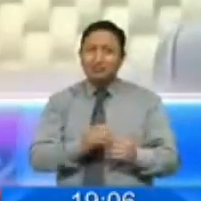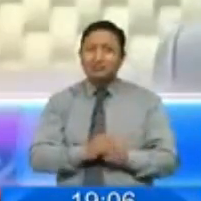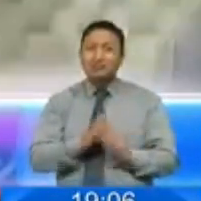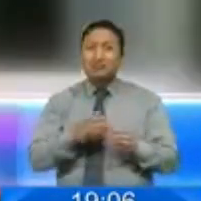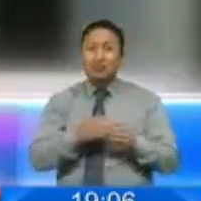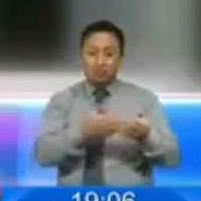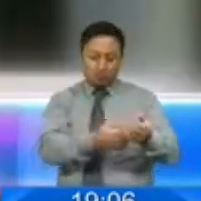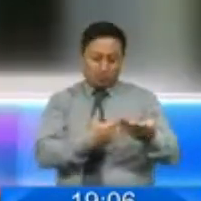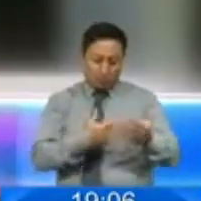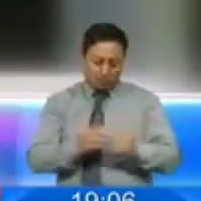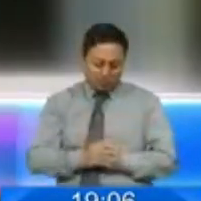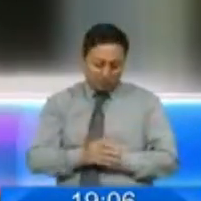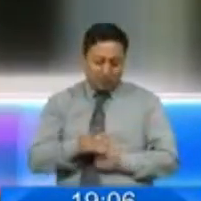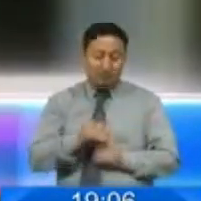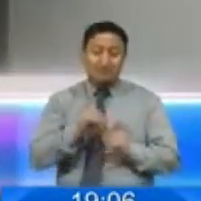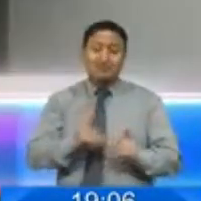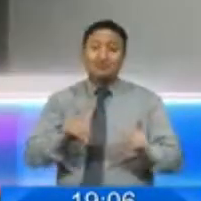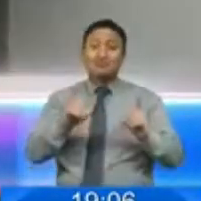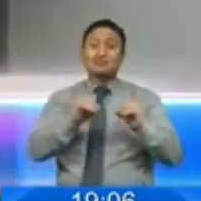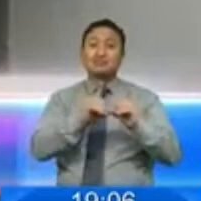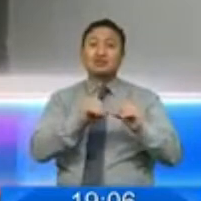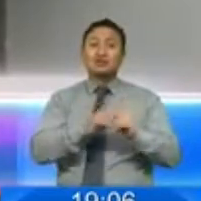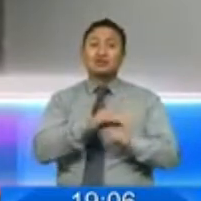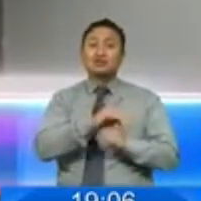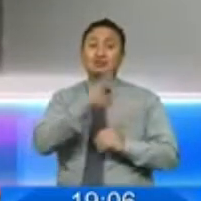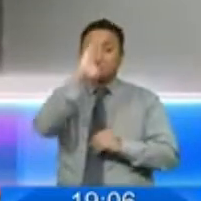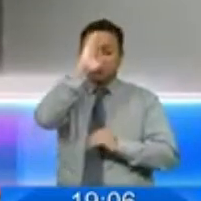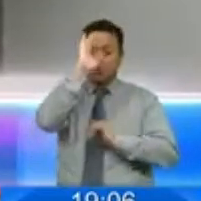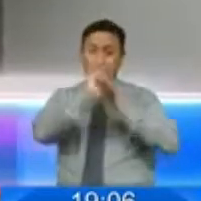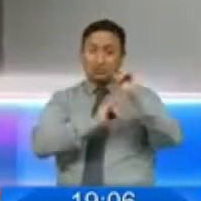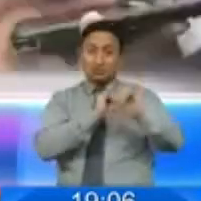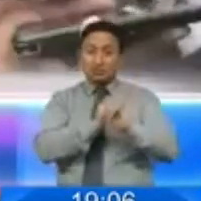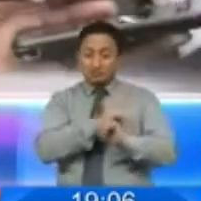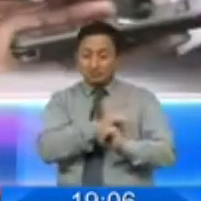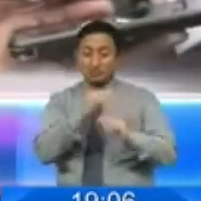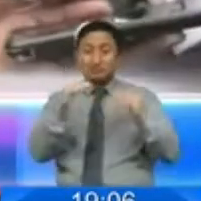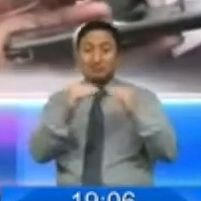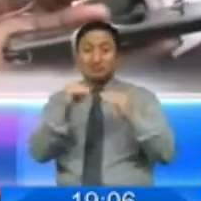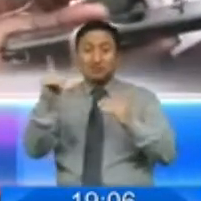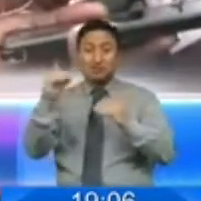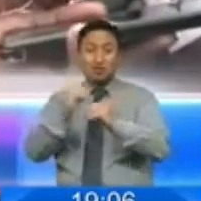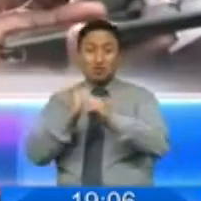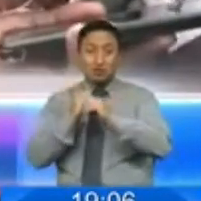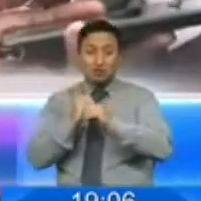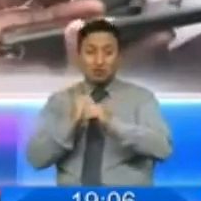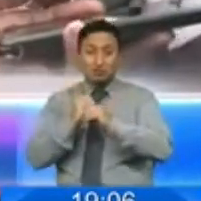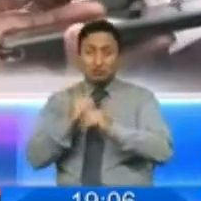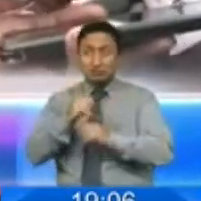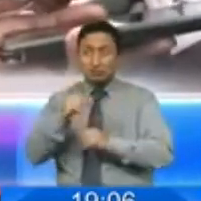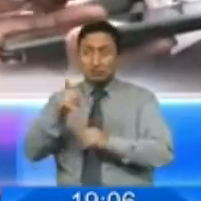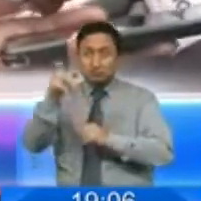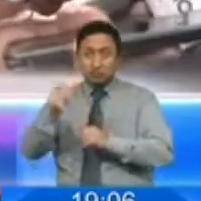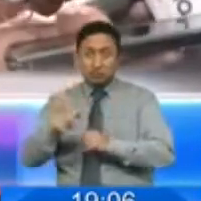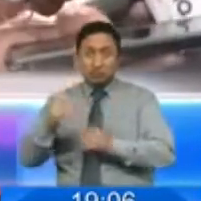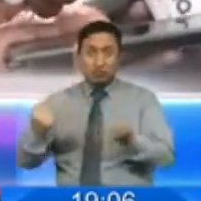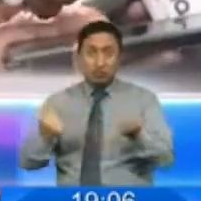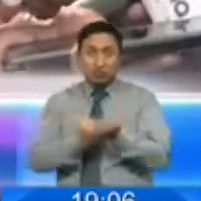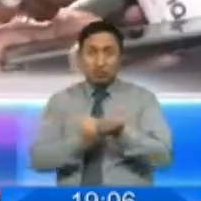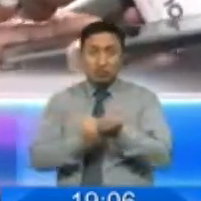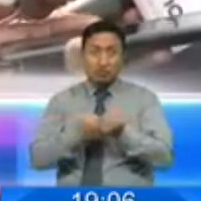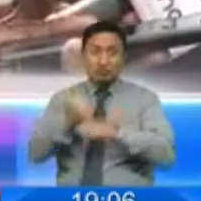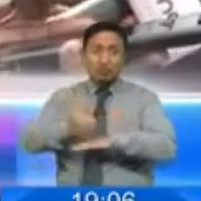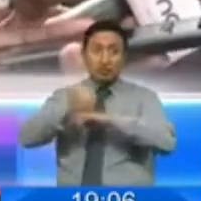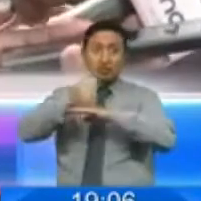reveló que la retención de los datos en el sistema de información de Interpol no era compatible con la obligación de Interpol de asegurar la efectiva cooperación entre